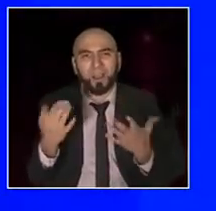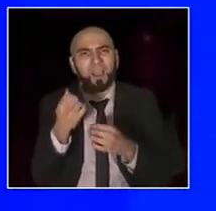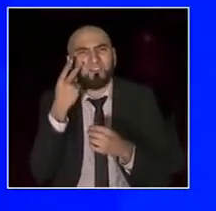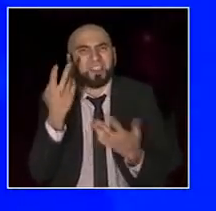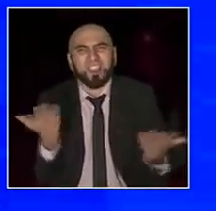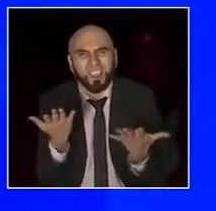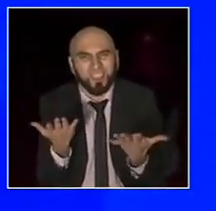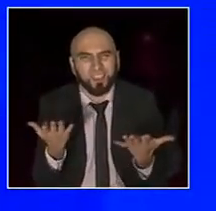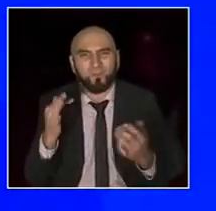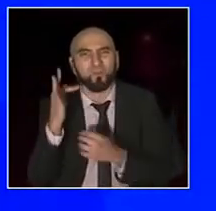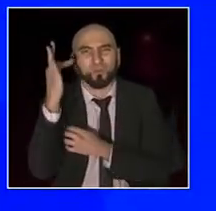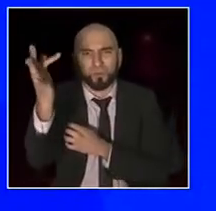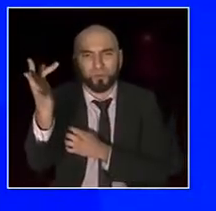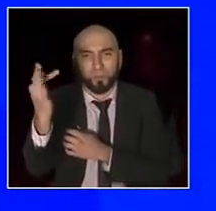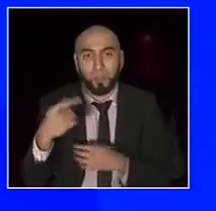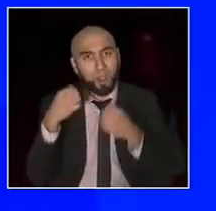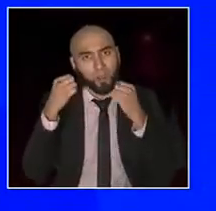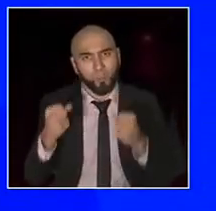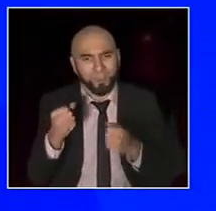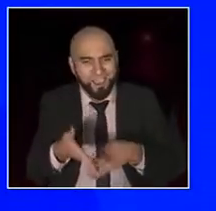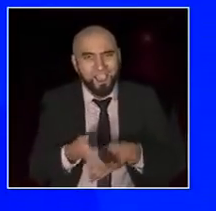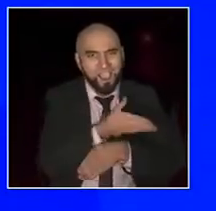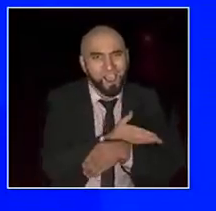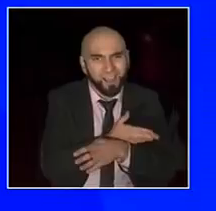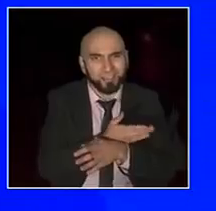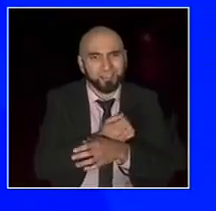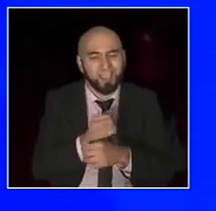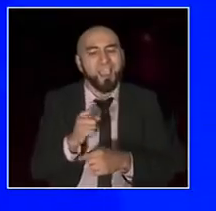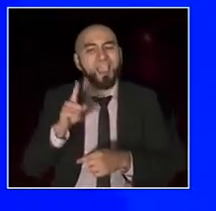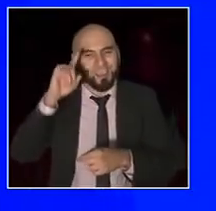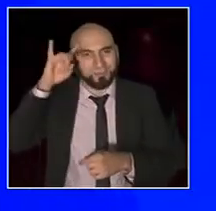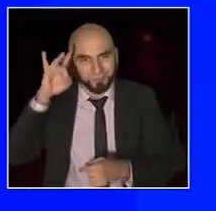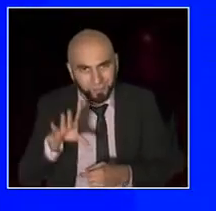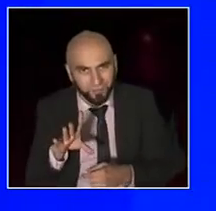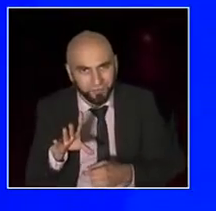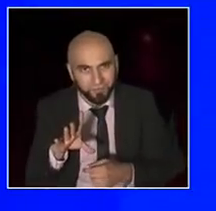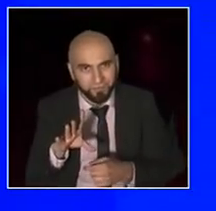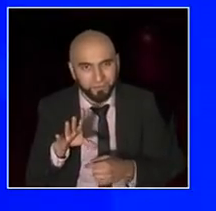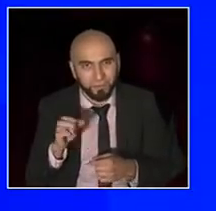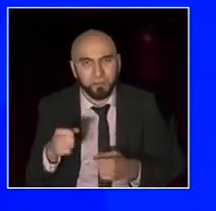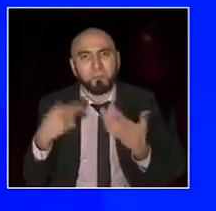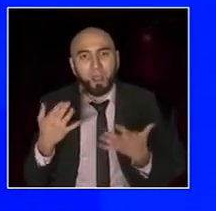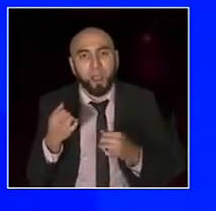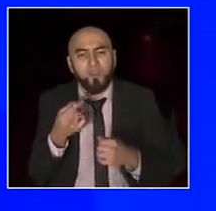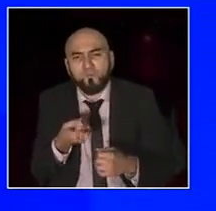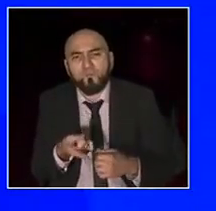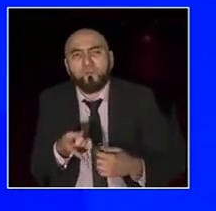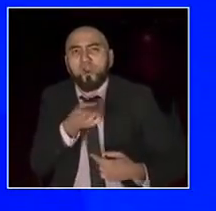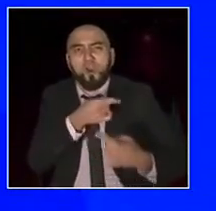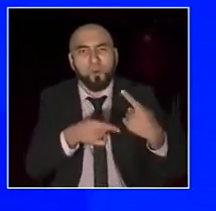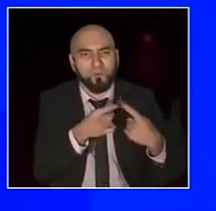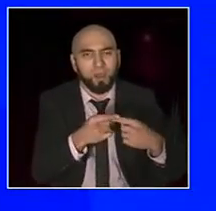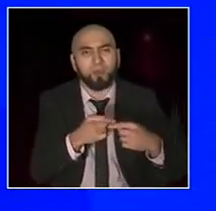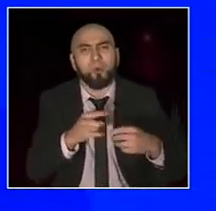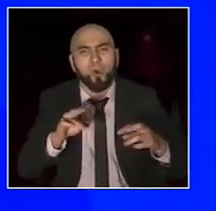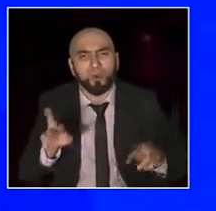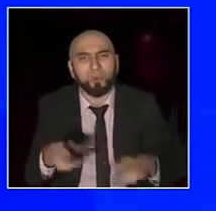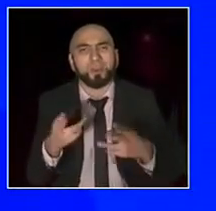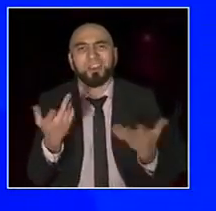futuro, para poder anticiparnos a ese futuro, para que volvamos y recuperemos nuestra capacidad